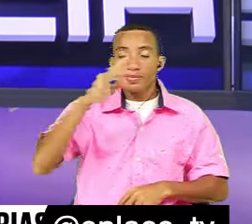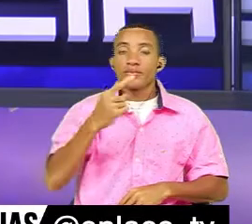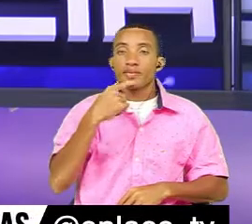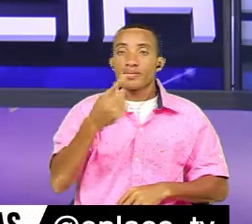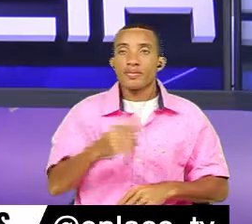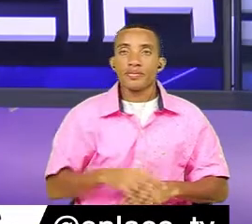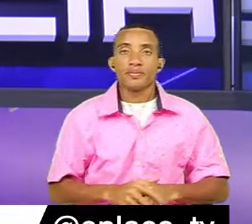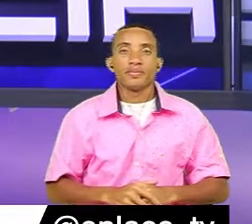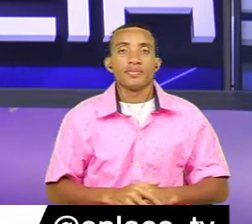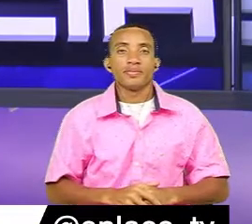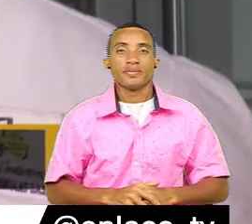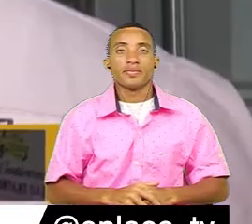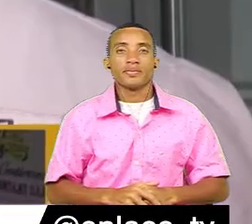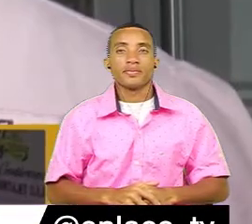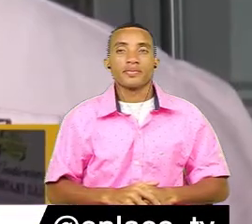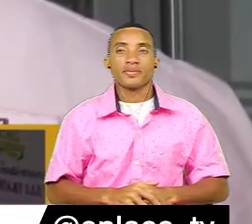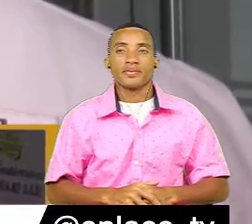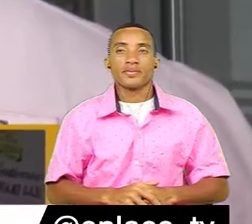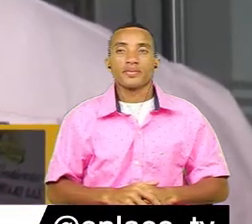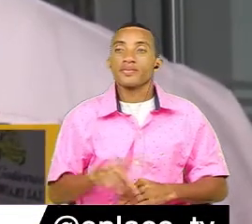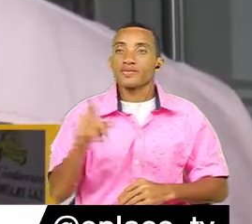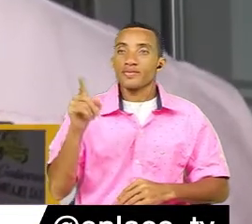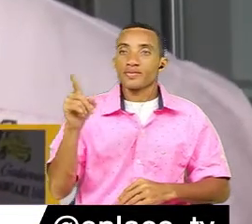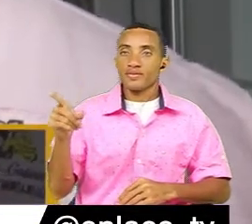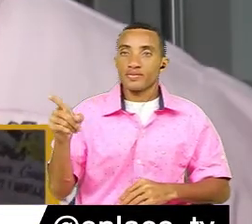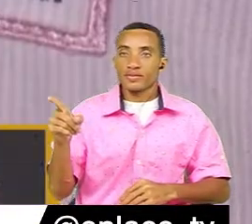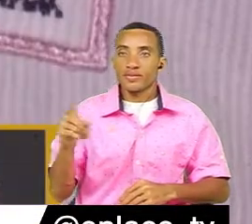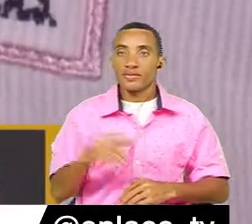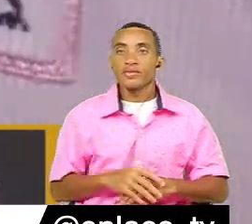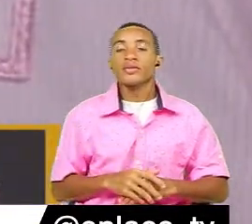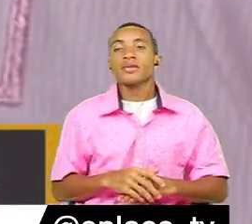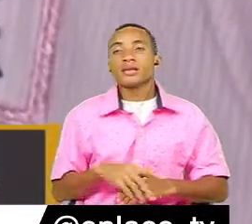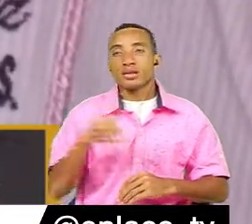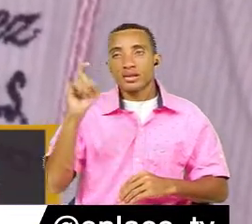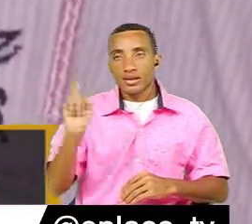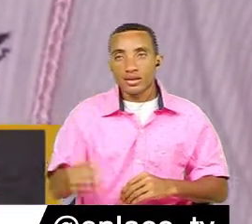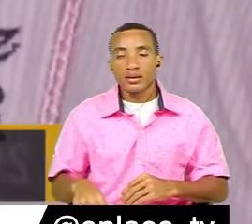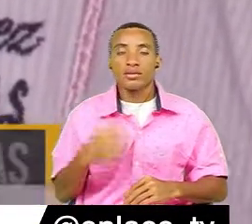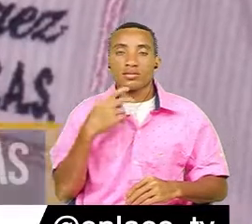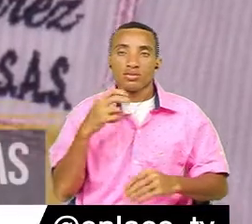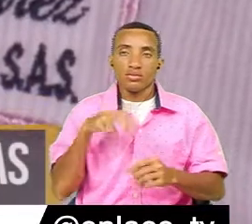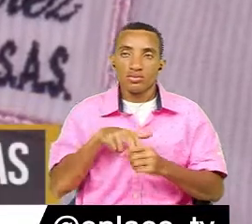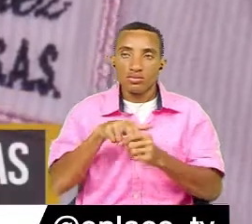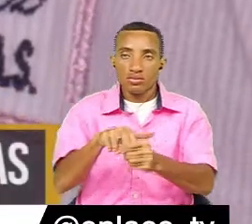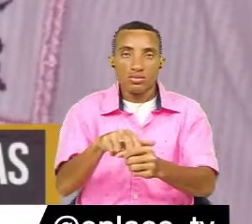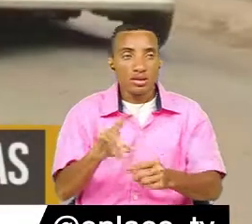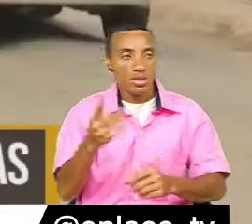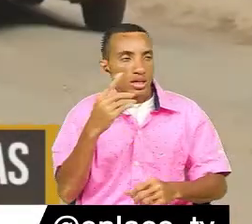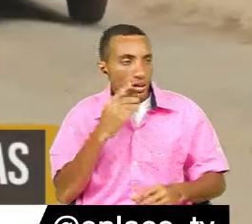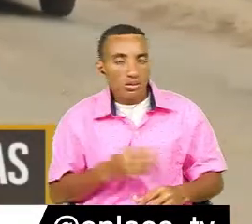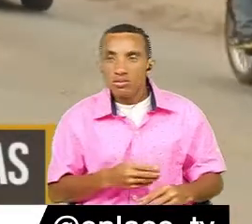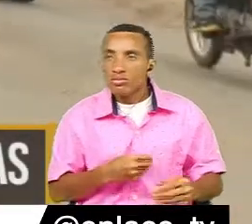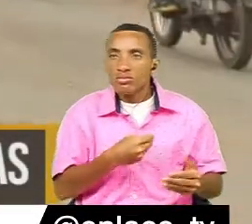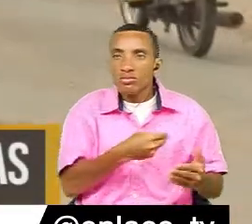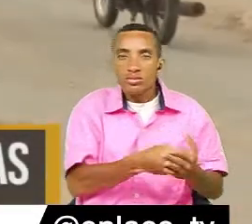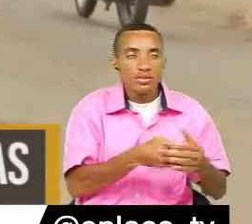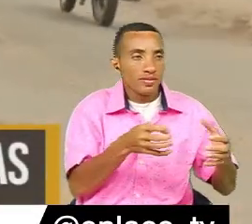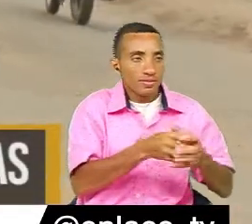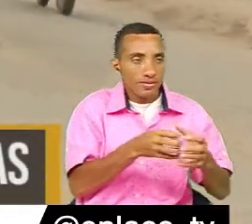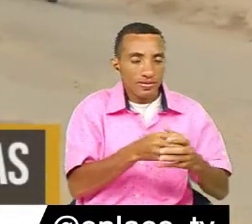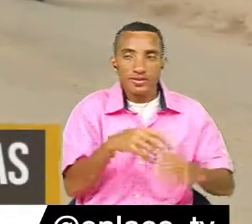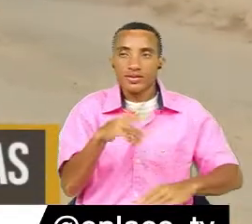denuncia. Este ciudadano, quien es contratista de empresas que requieren transporte, ha dicho que por no entregar dádivas a una asociación del Llanito viene siendo objeto